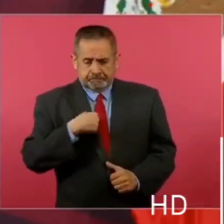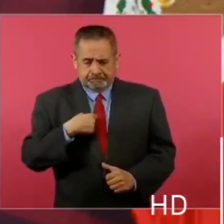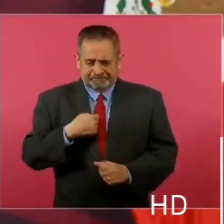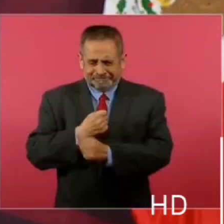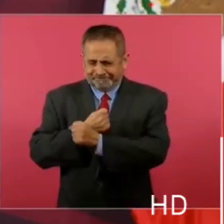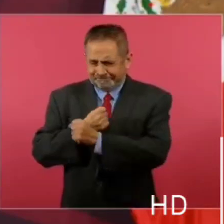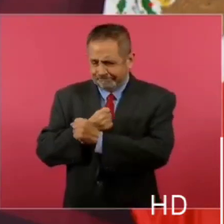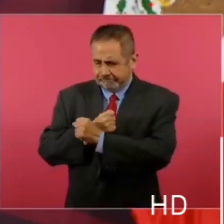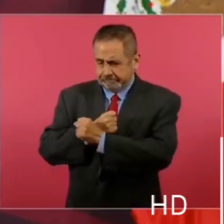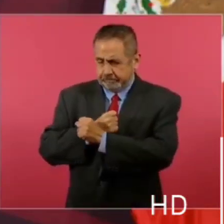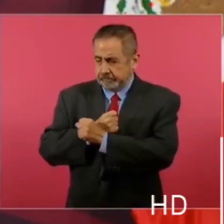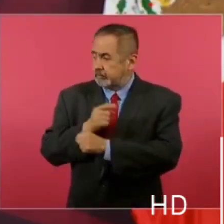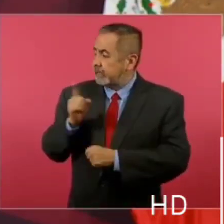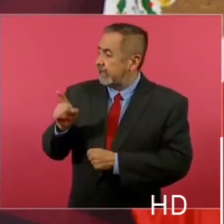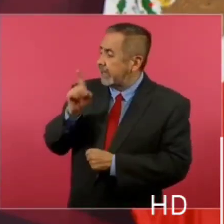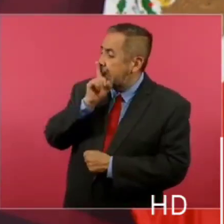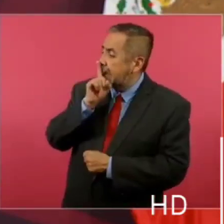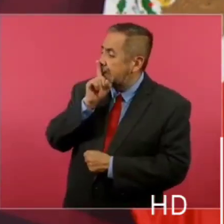y callados,